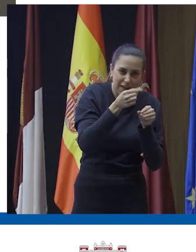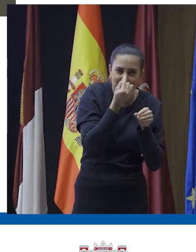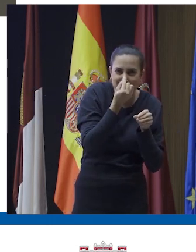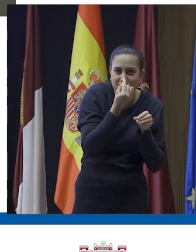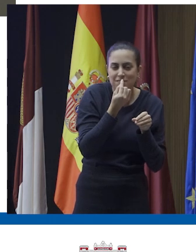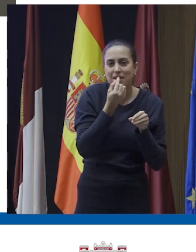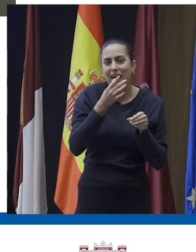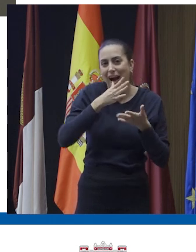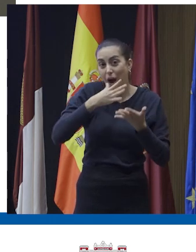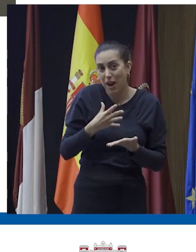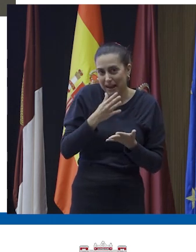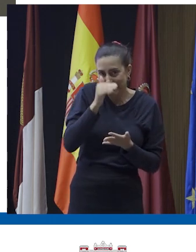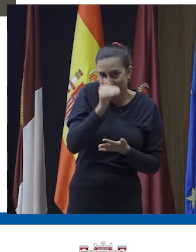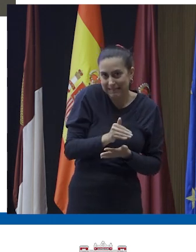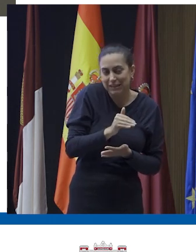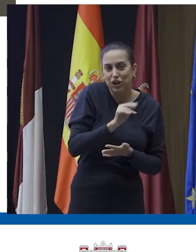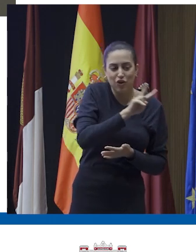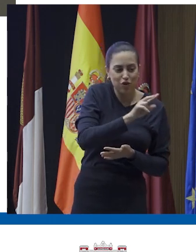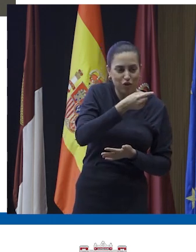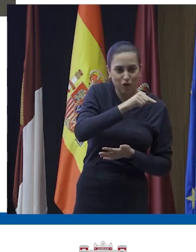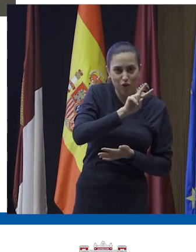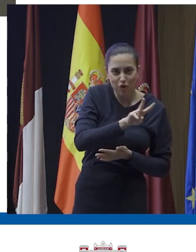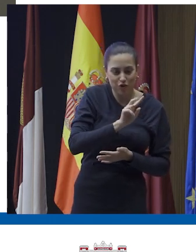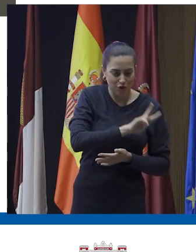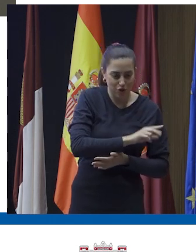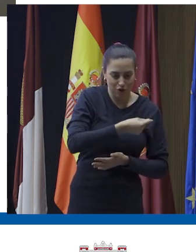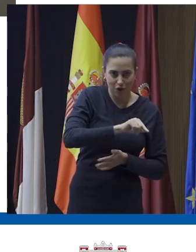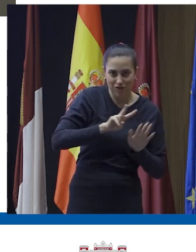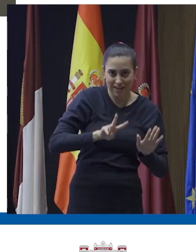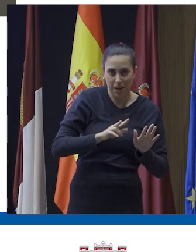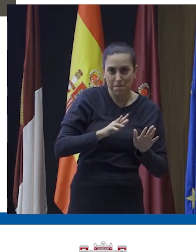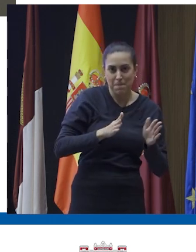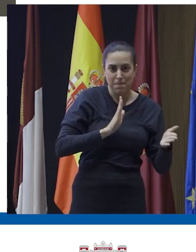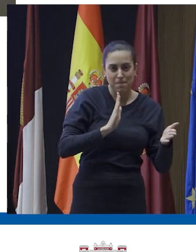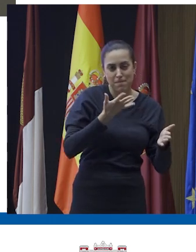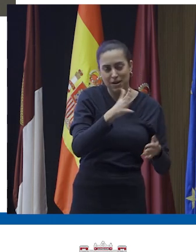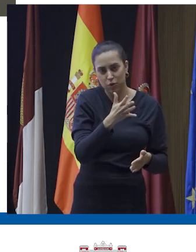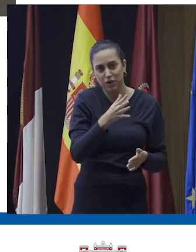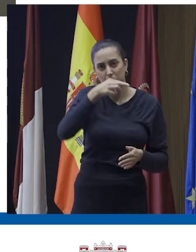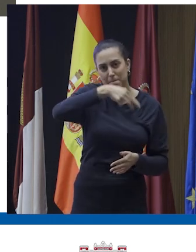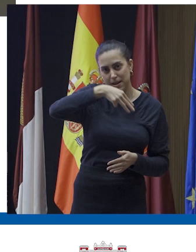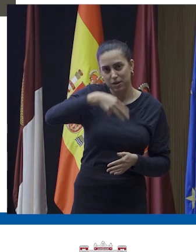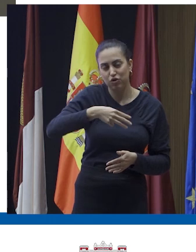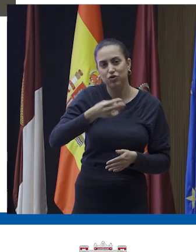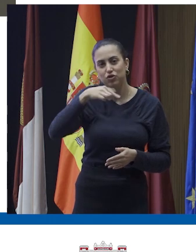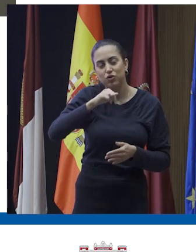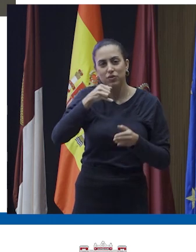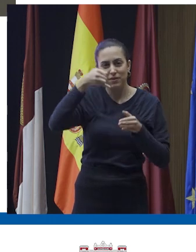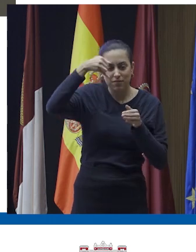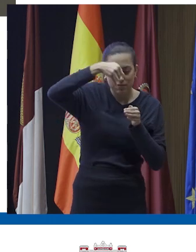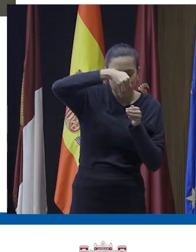por incisiones más pequeñas, entre 2,2 y 2,7 milímetros, pues conseguimos que la punta del ultrasonido penetra